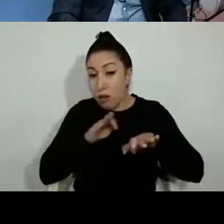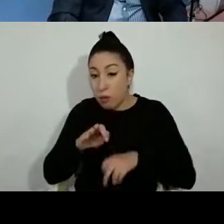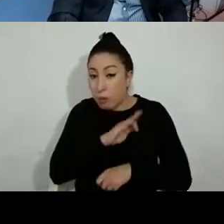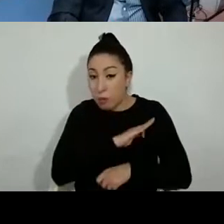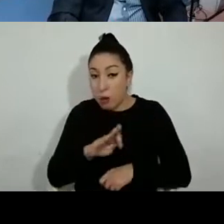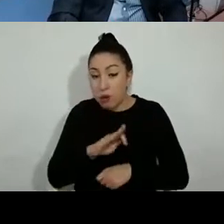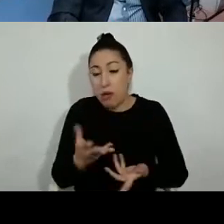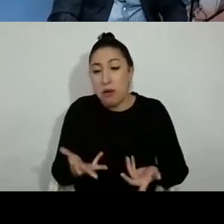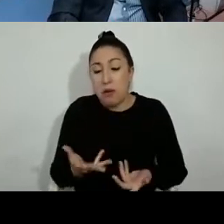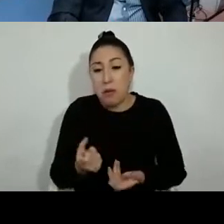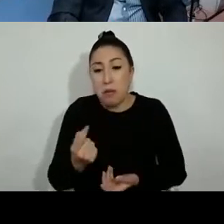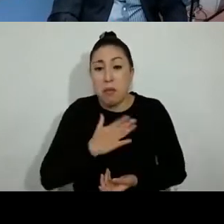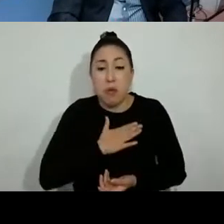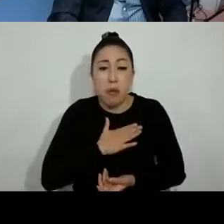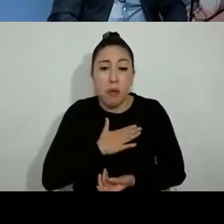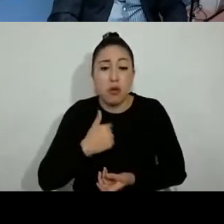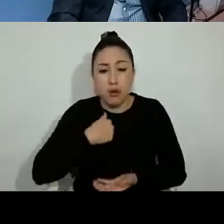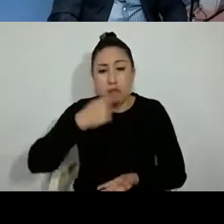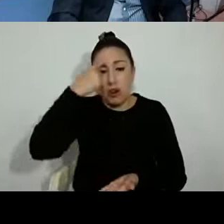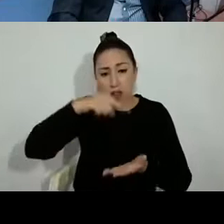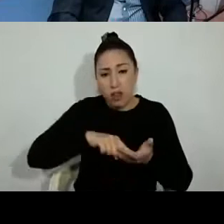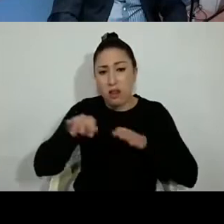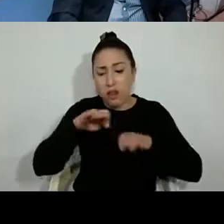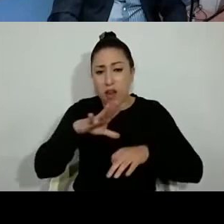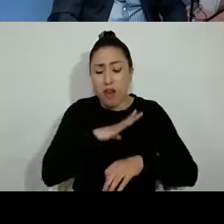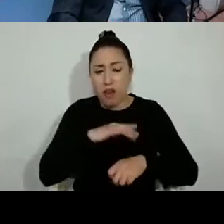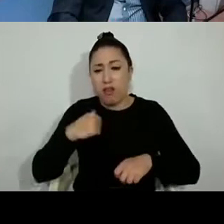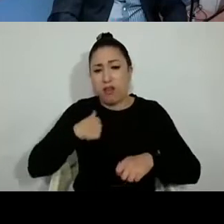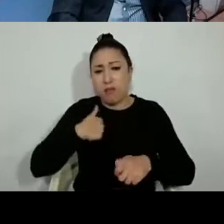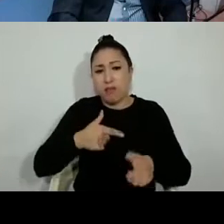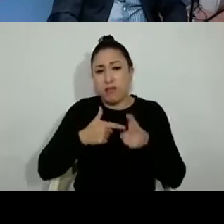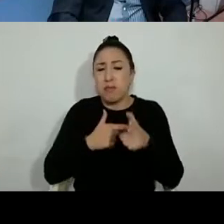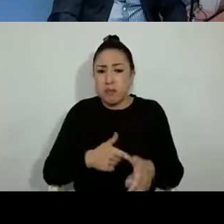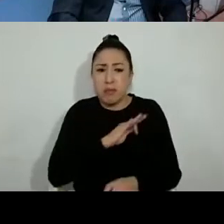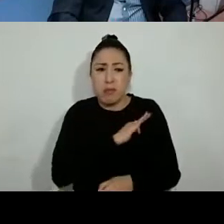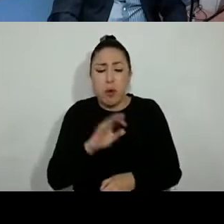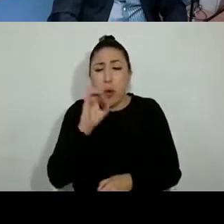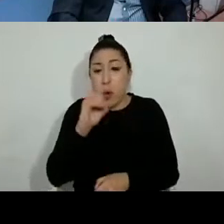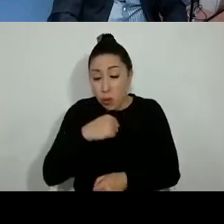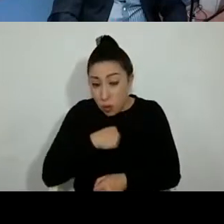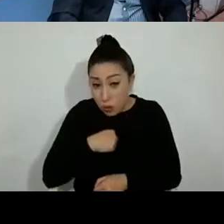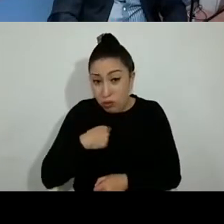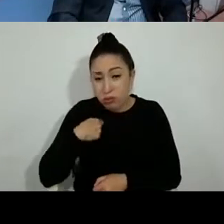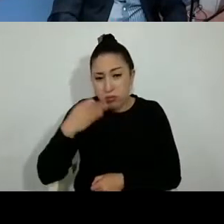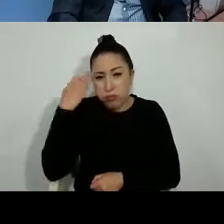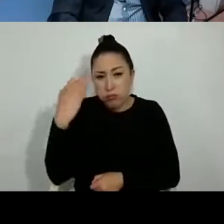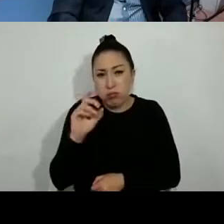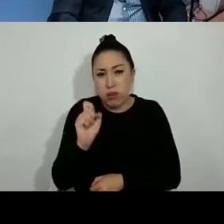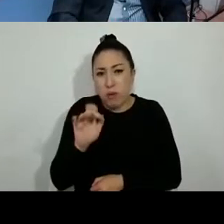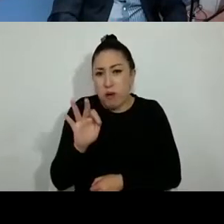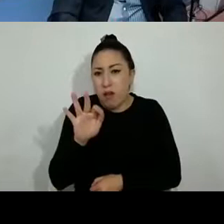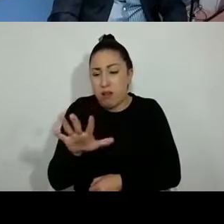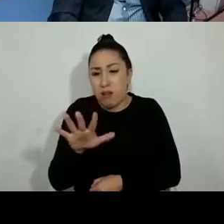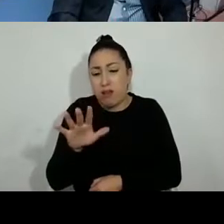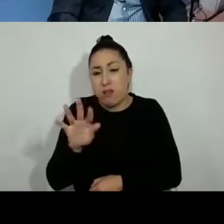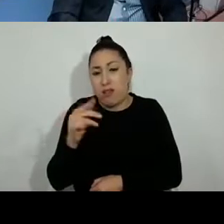cuento dentro de los que creemos en el trabajo, o cuando menos me he dedicado 45 años a hacer